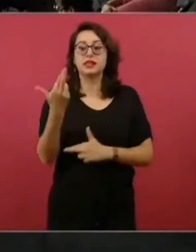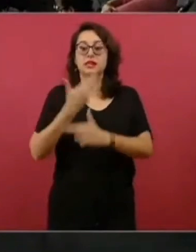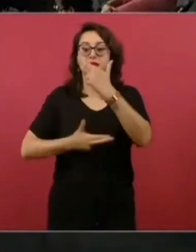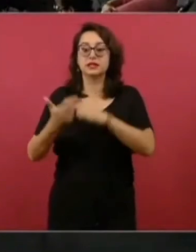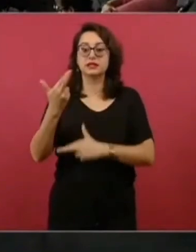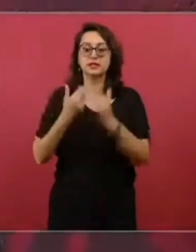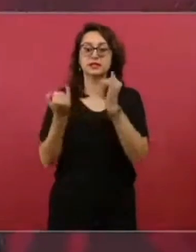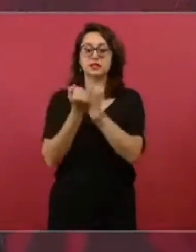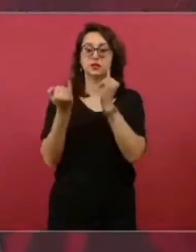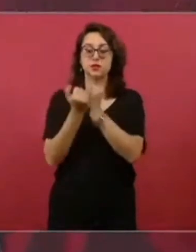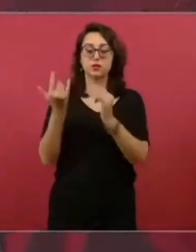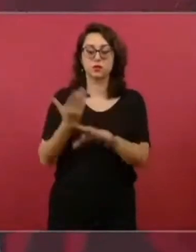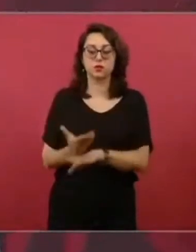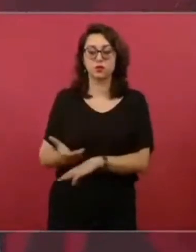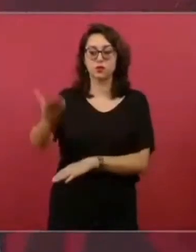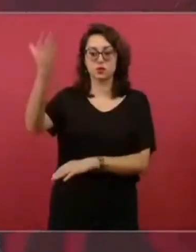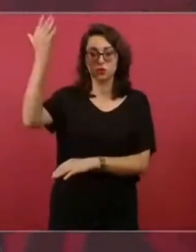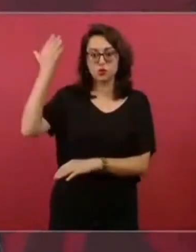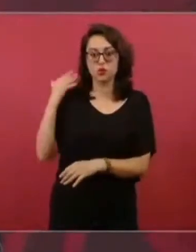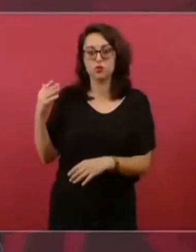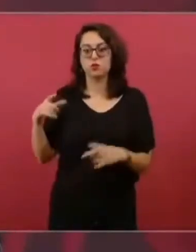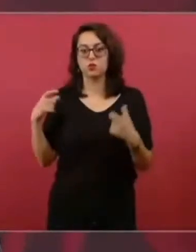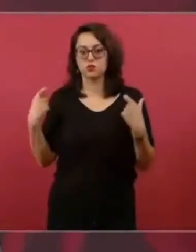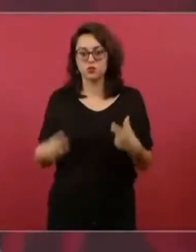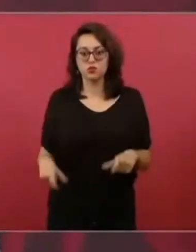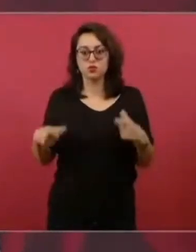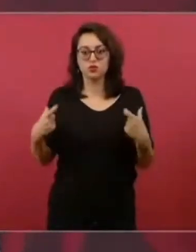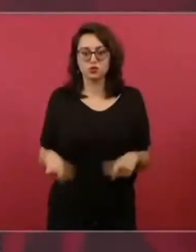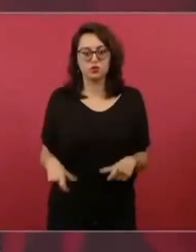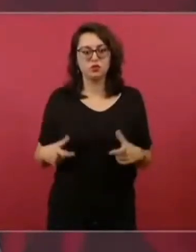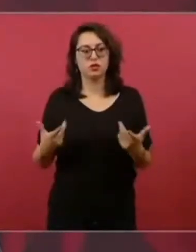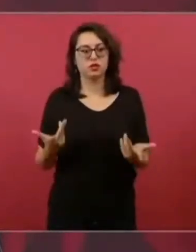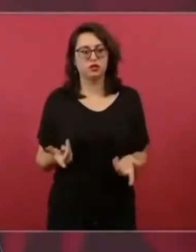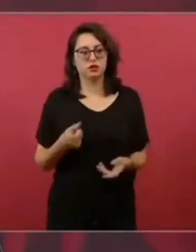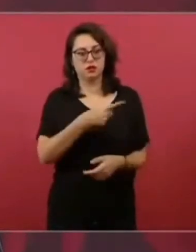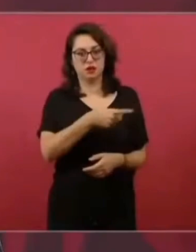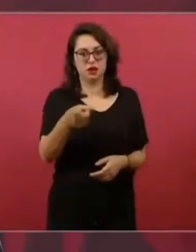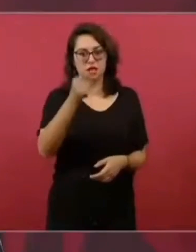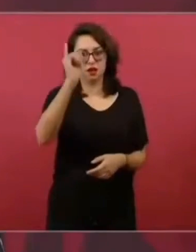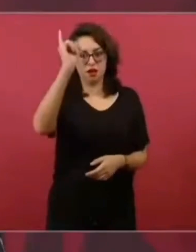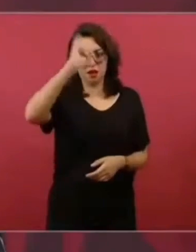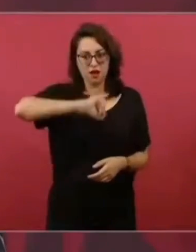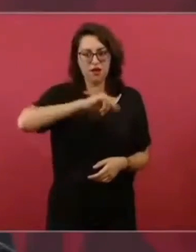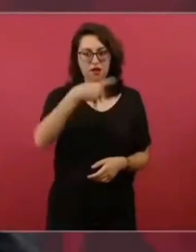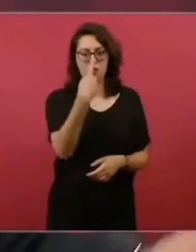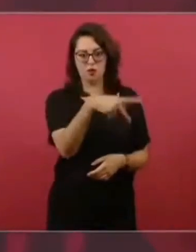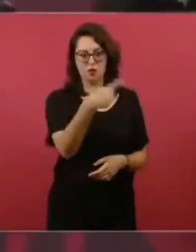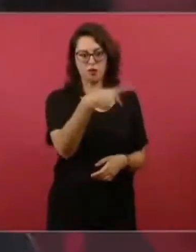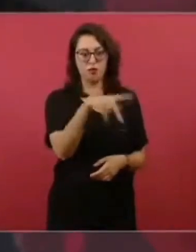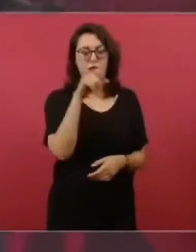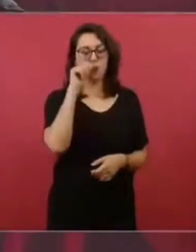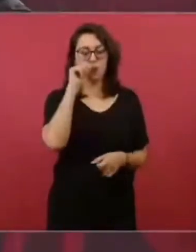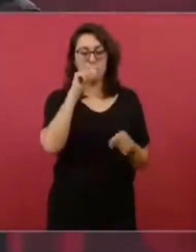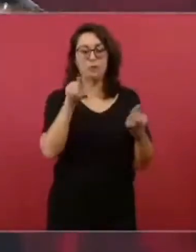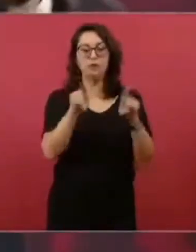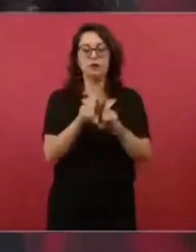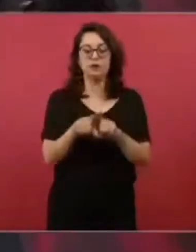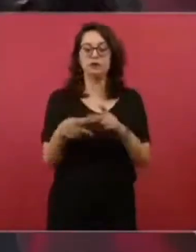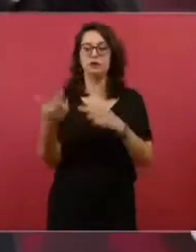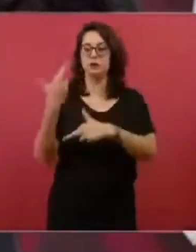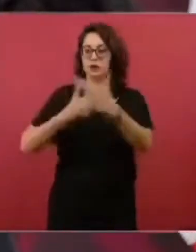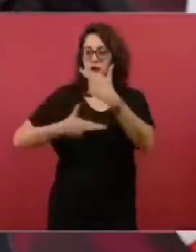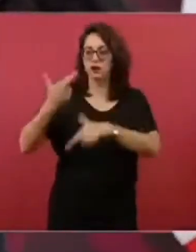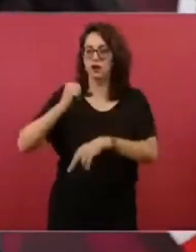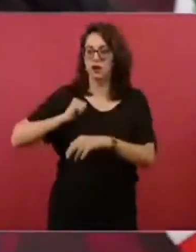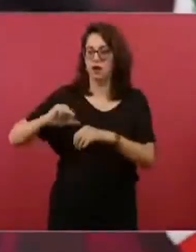fueros, ellos y sus patrocinadores, sus jefes, para que México vuelva a